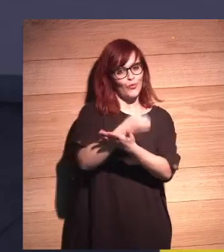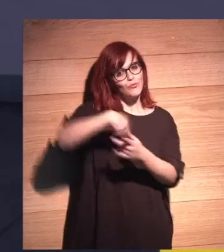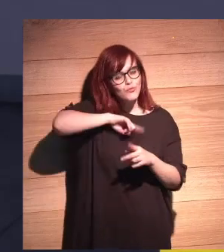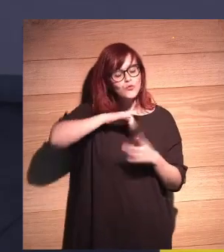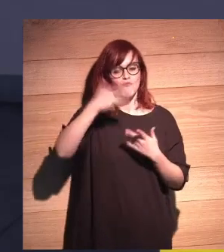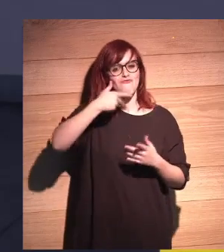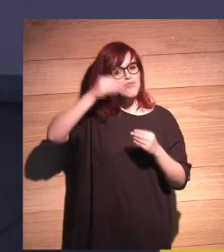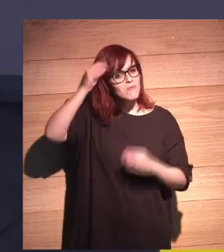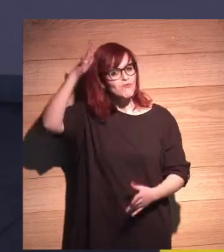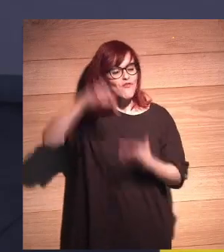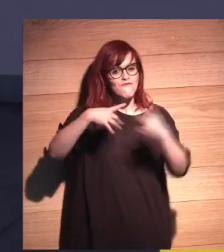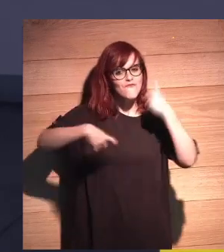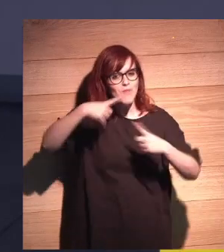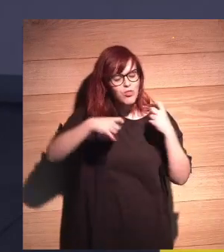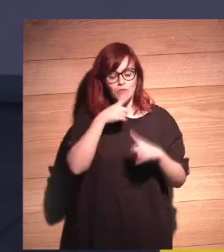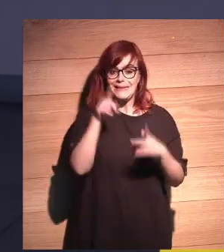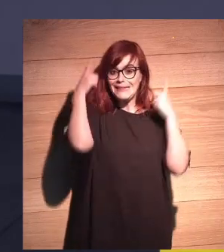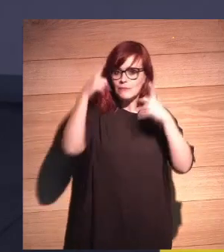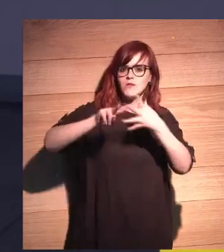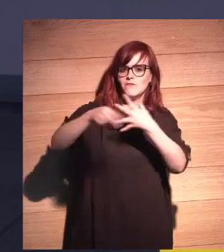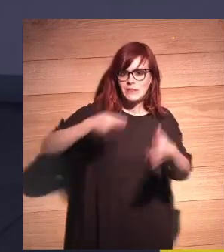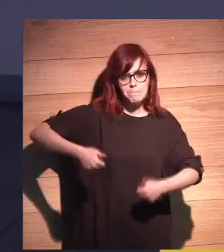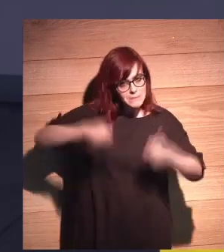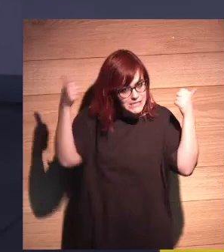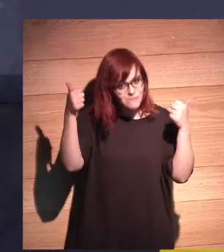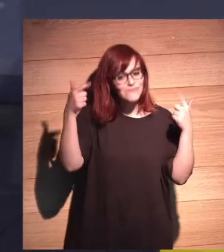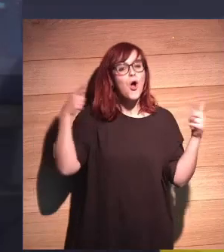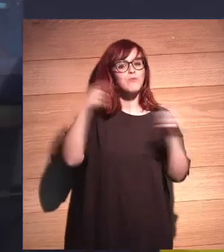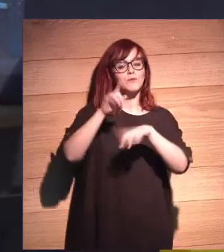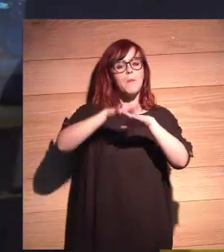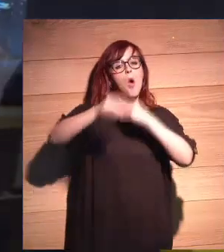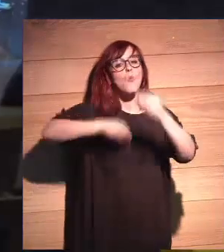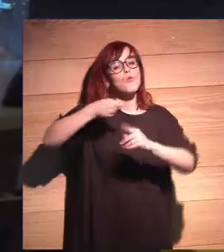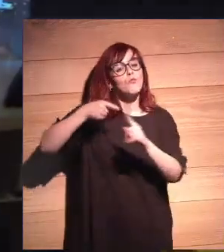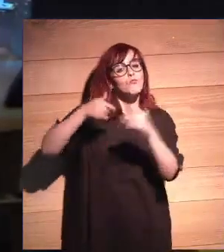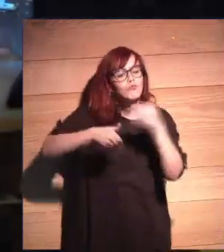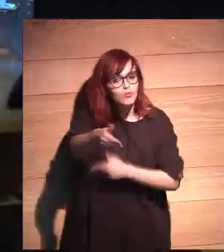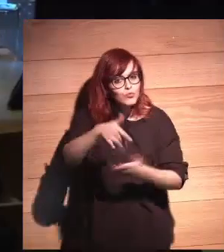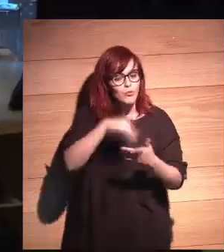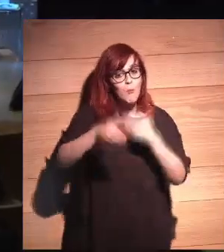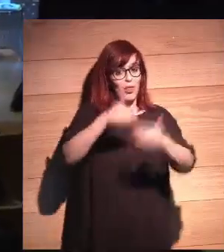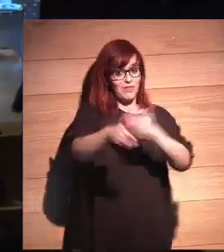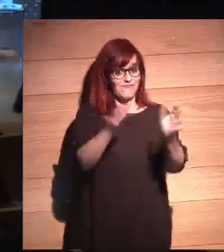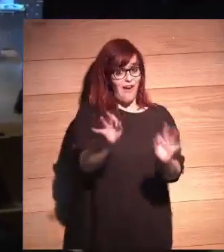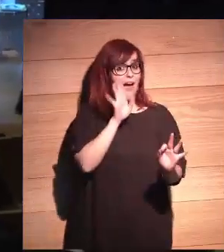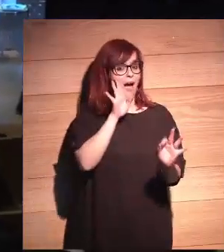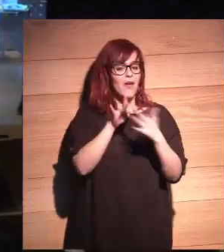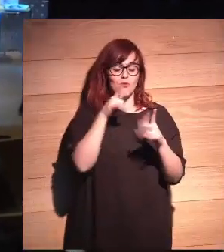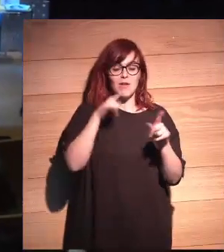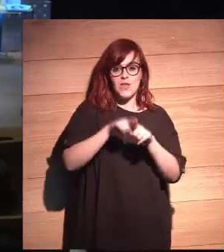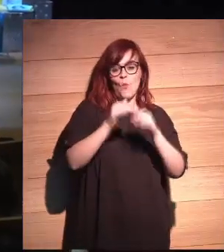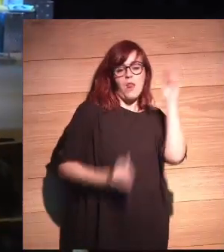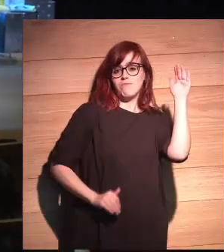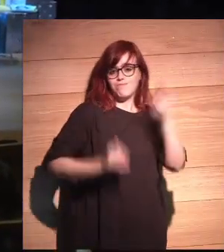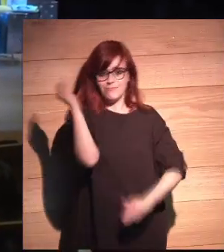conocimiento e información lo más transparente y sobre todo que sea útil en este proceso de disrupción